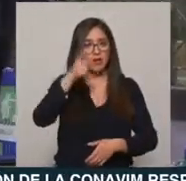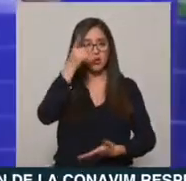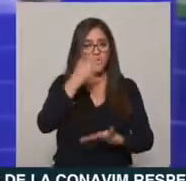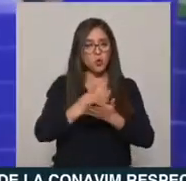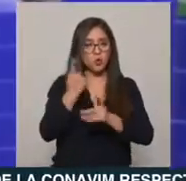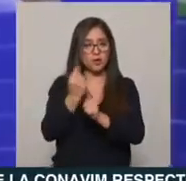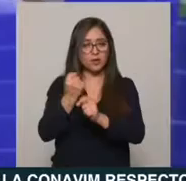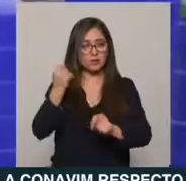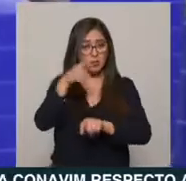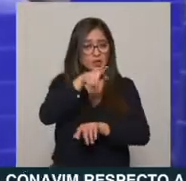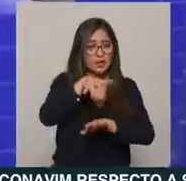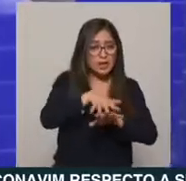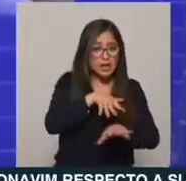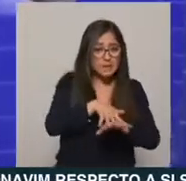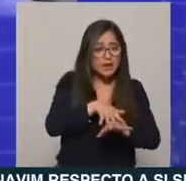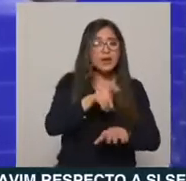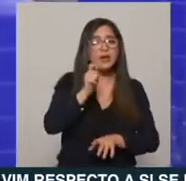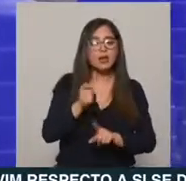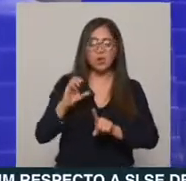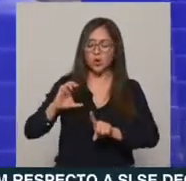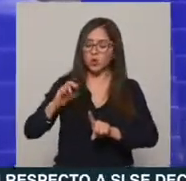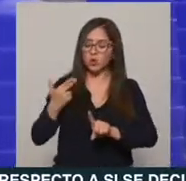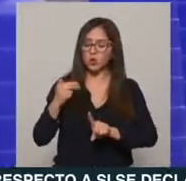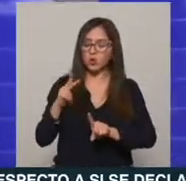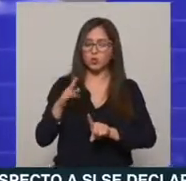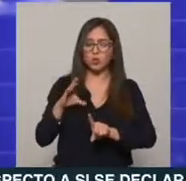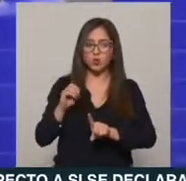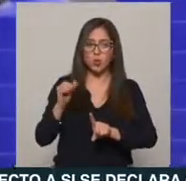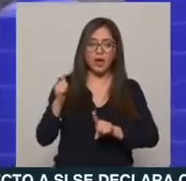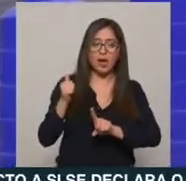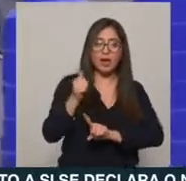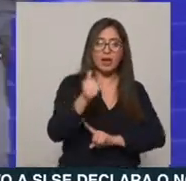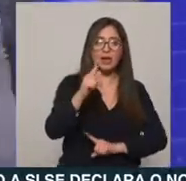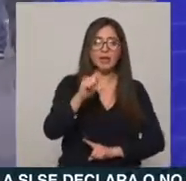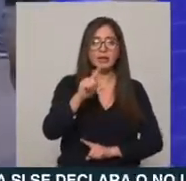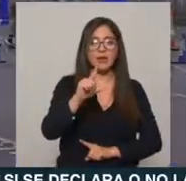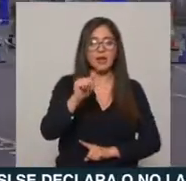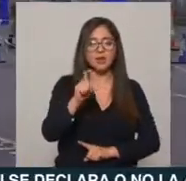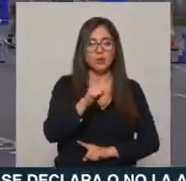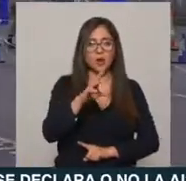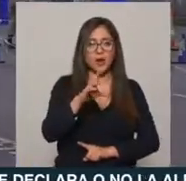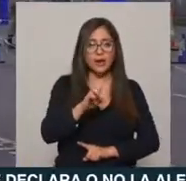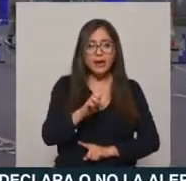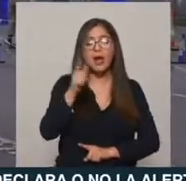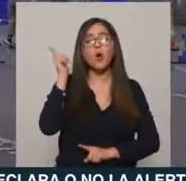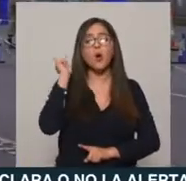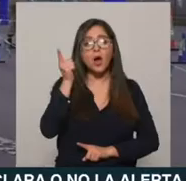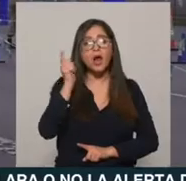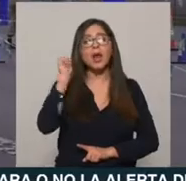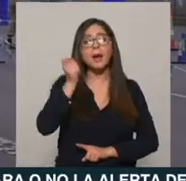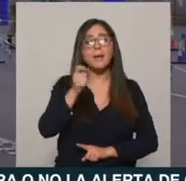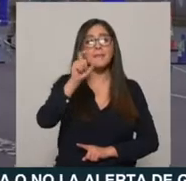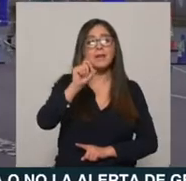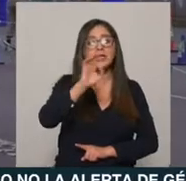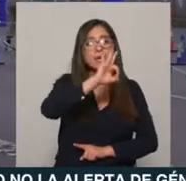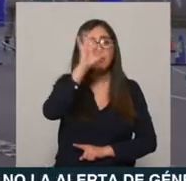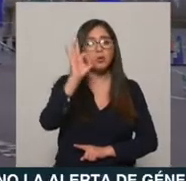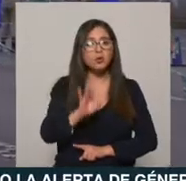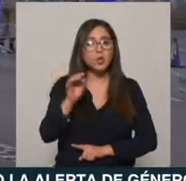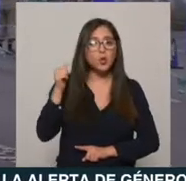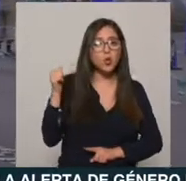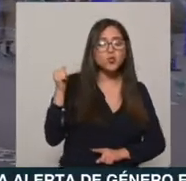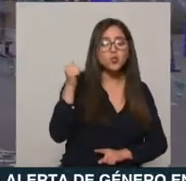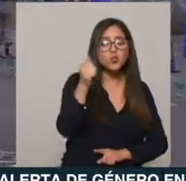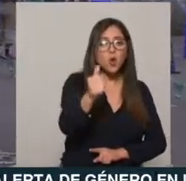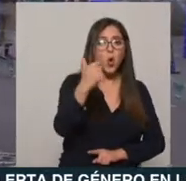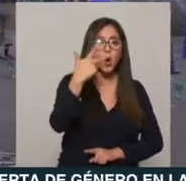Tlalpan, este se habilitará de Churubusco a Tlaxcuaque, con el que se busca ahorrar 20% los tiempos de traslado en esta ruta